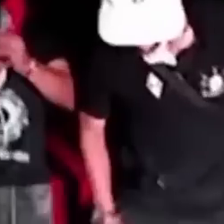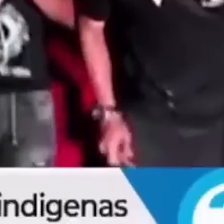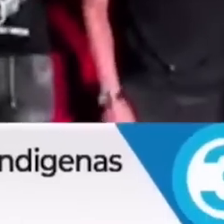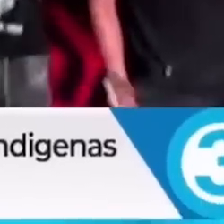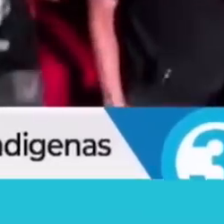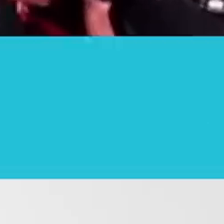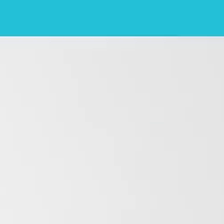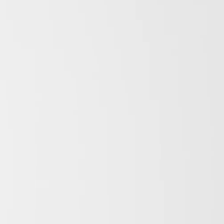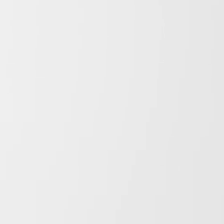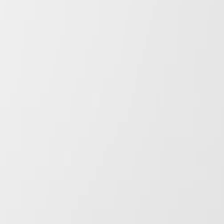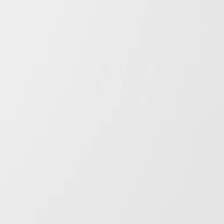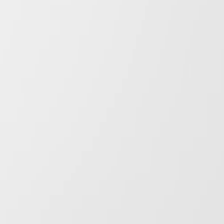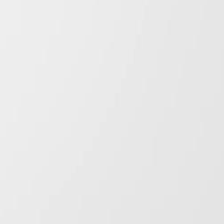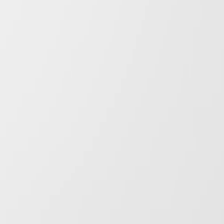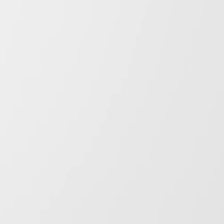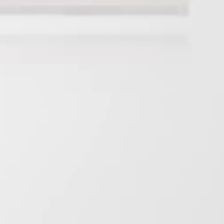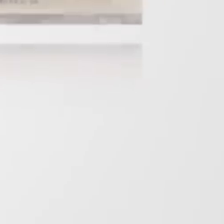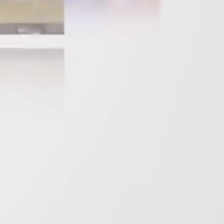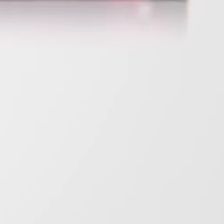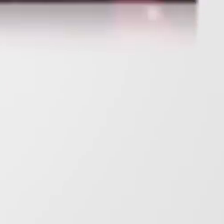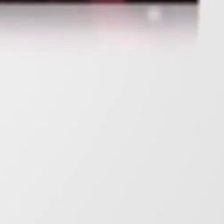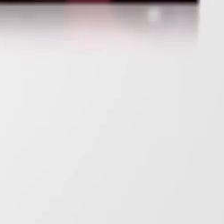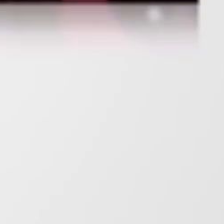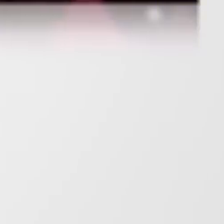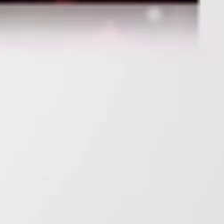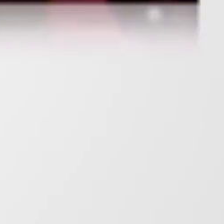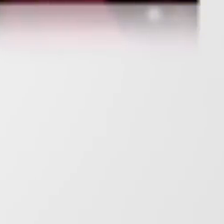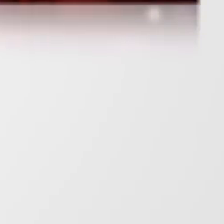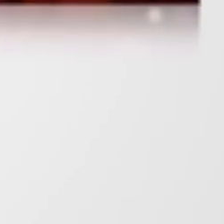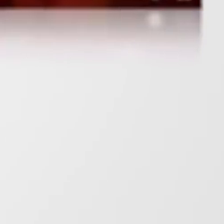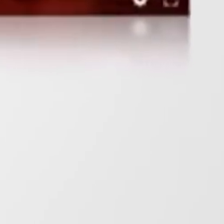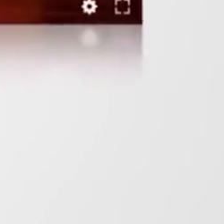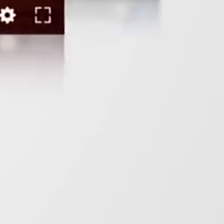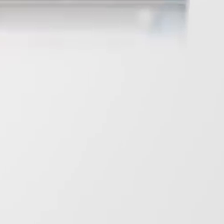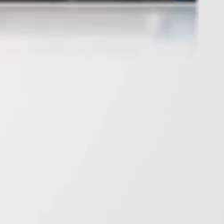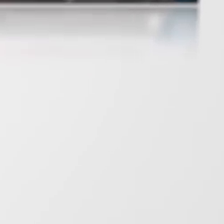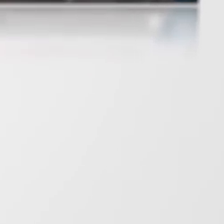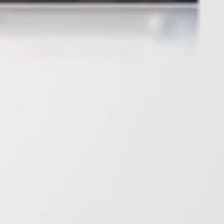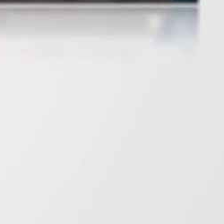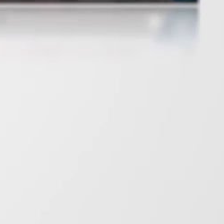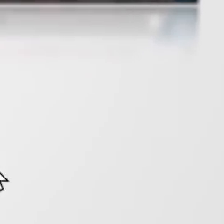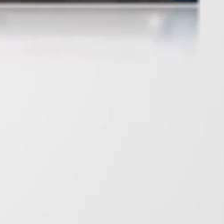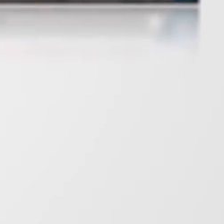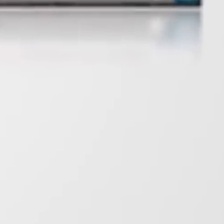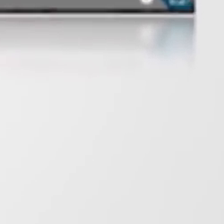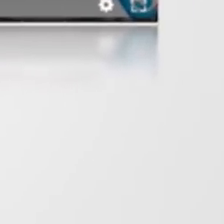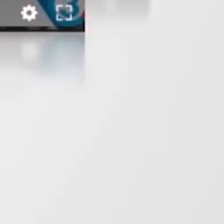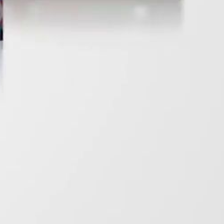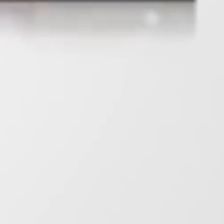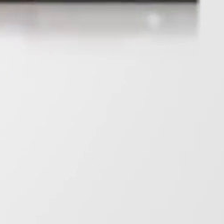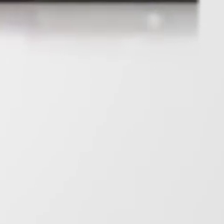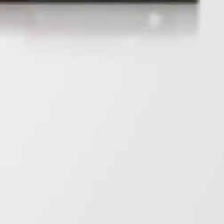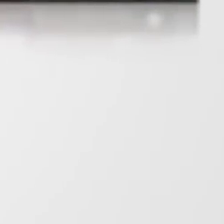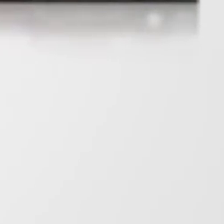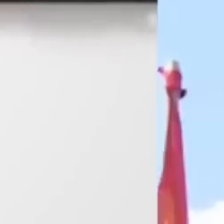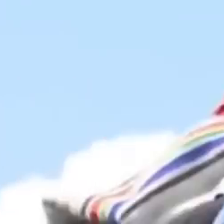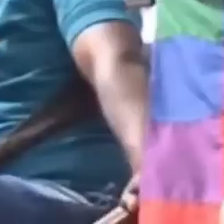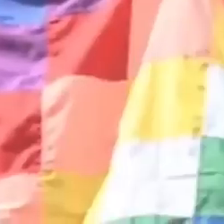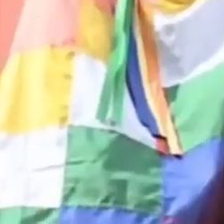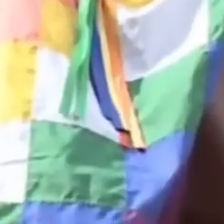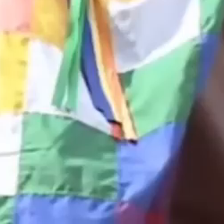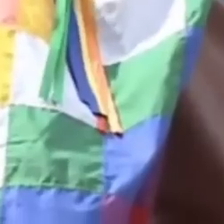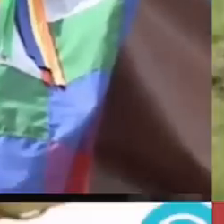Si usted quiere recibir los contenidos del tercer canal, suscríbase. Y también ahí donde está la campanita para que lleguen todas